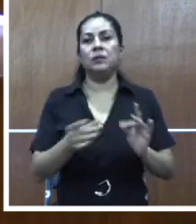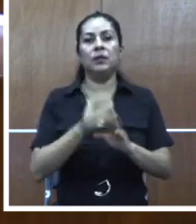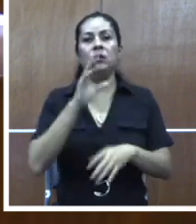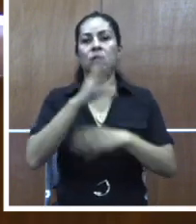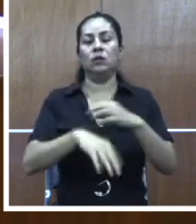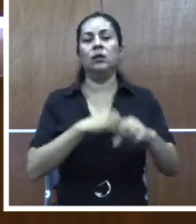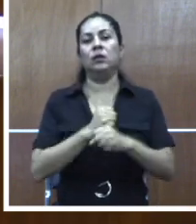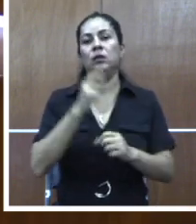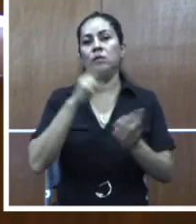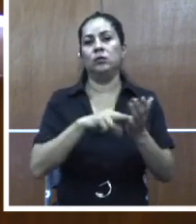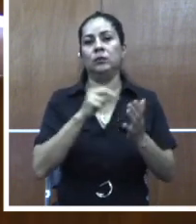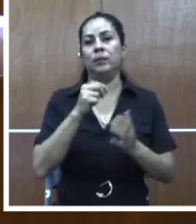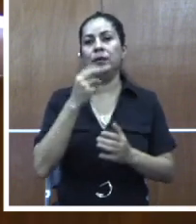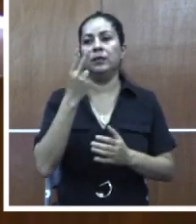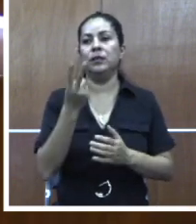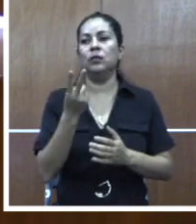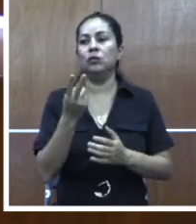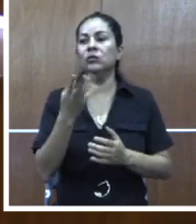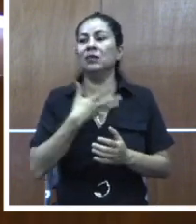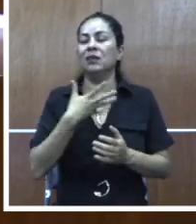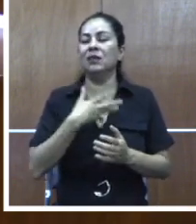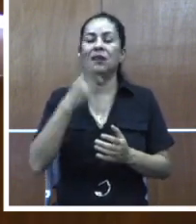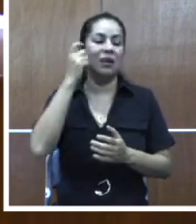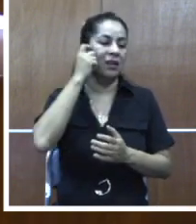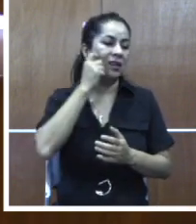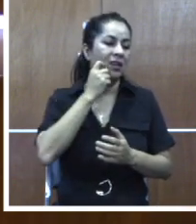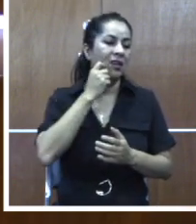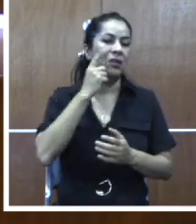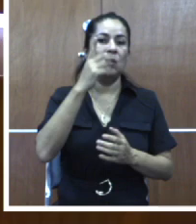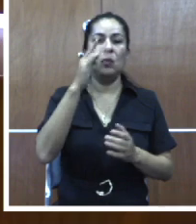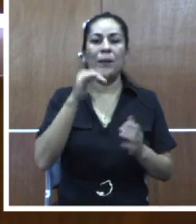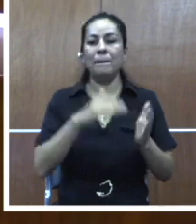año 2022 Guerrero contaba con una población de